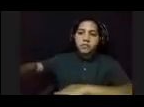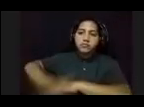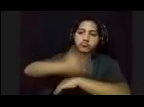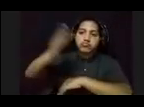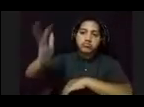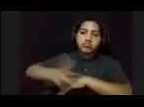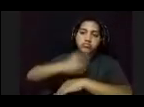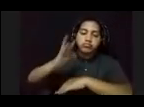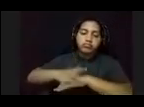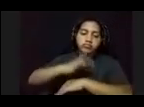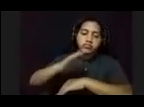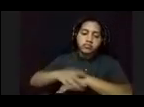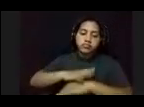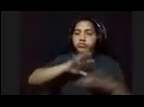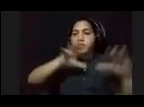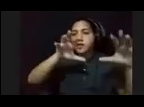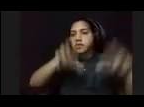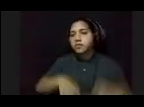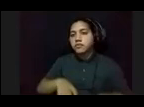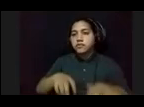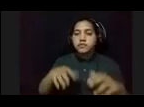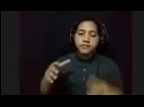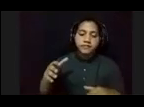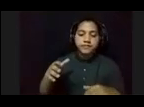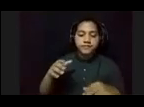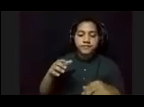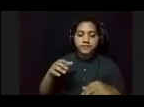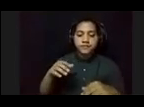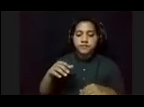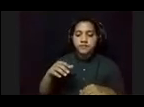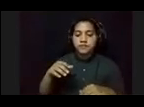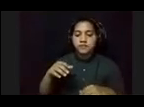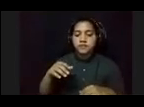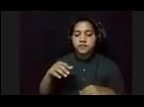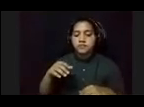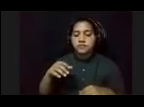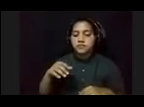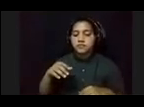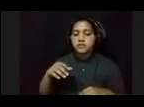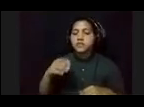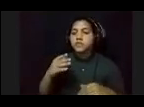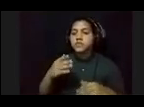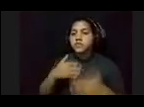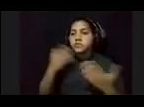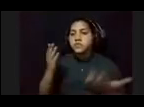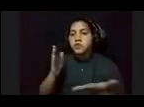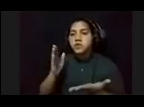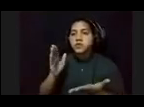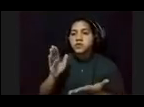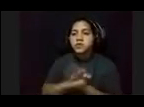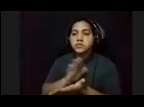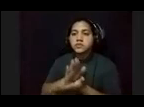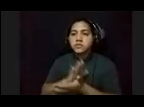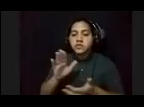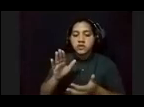poco hasta que se derrumbó. Pues, no encontré documentación, ¿verdad?, sobre el hospital de